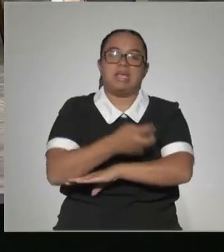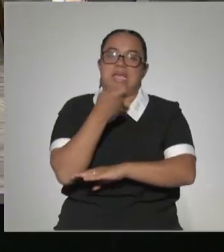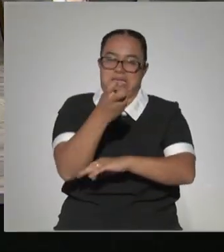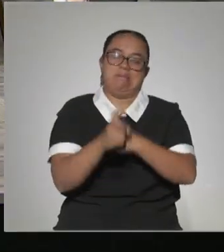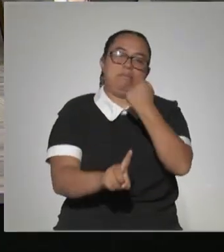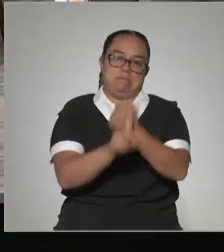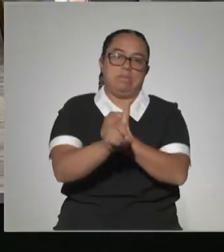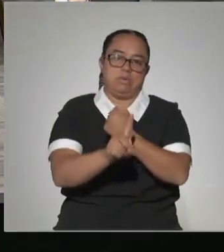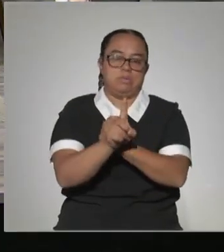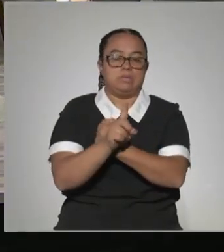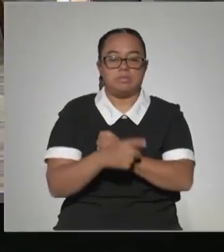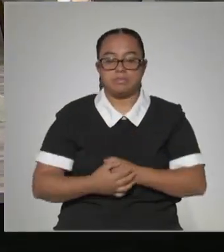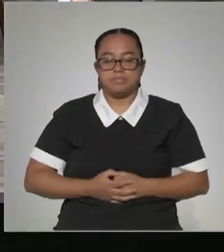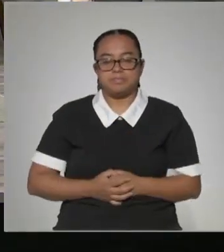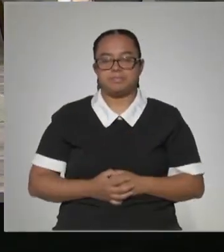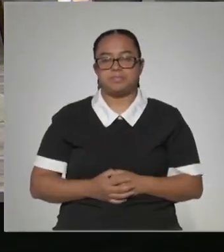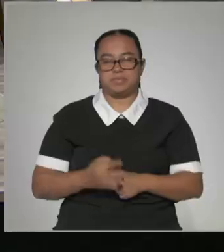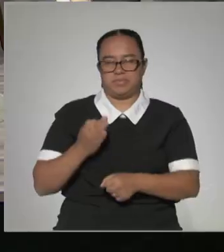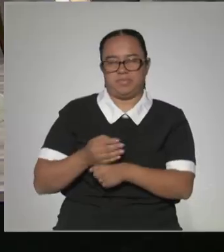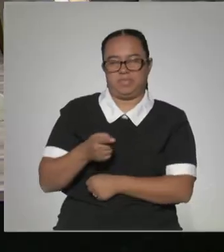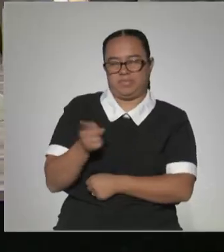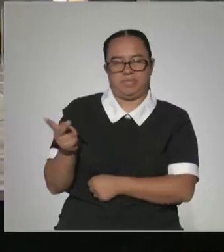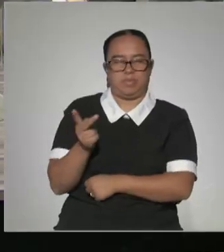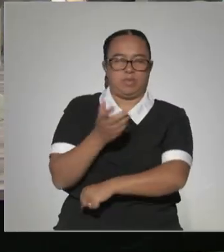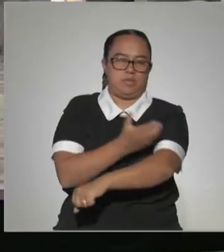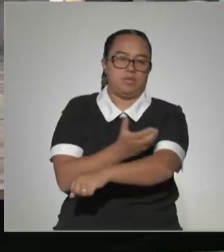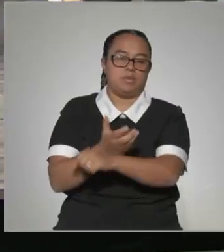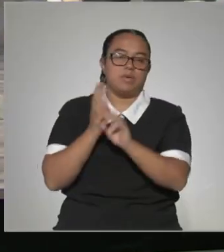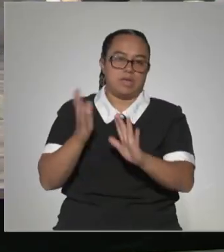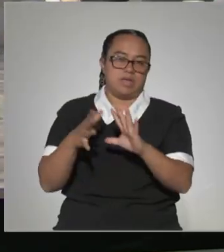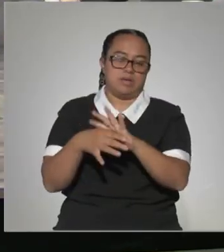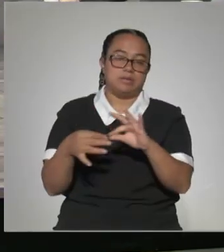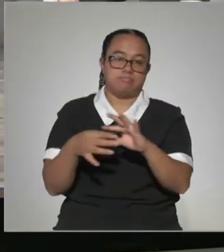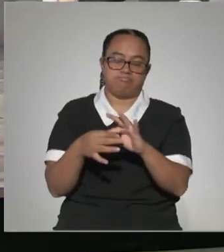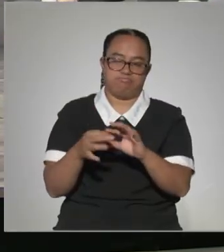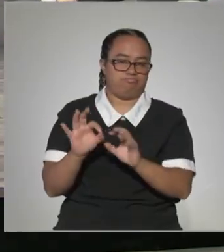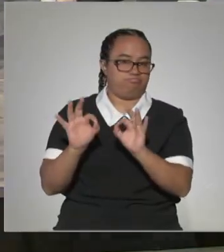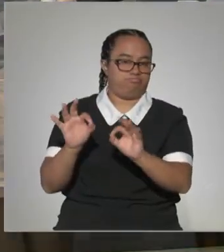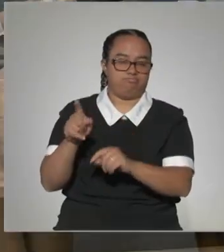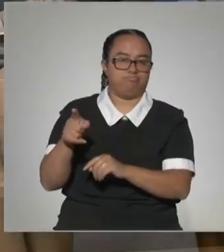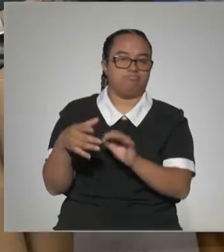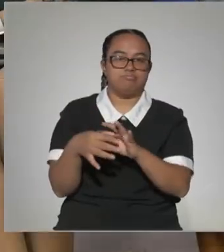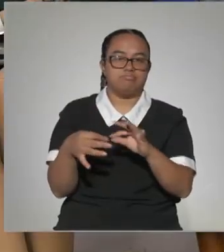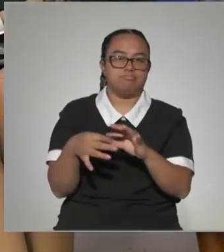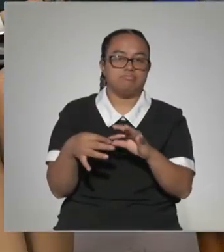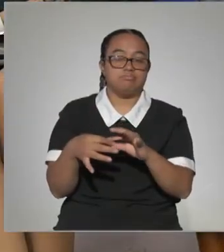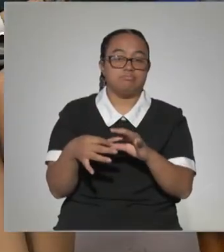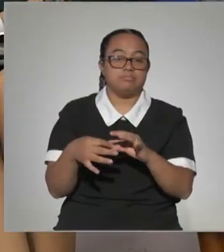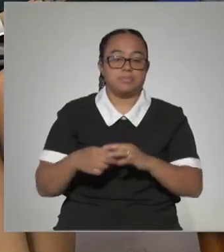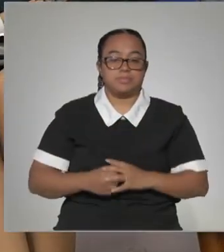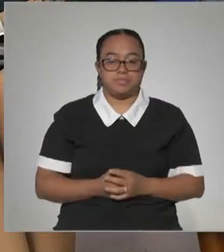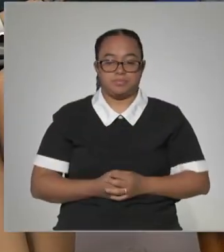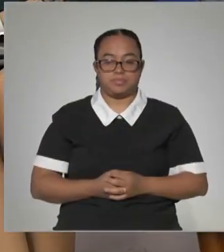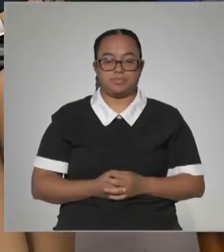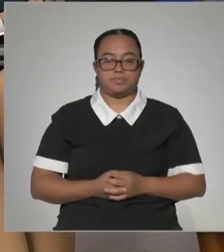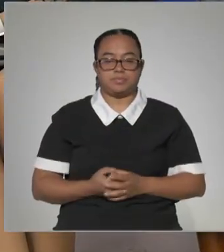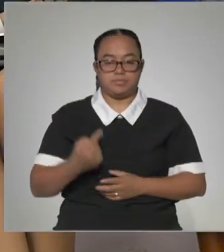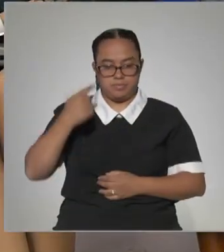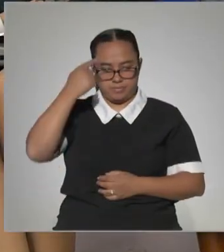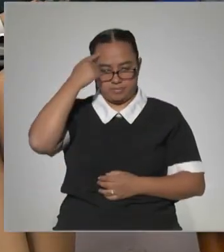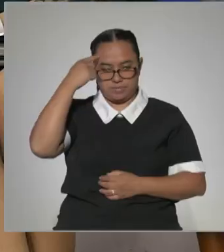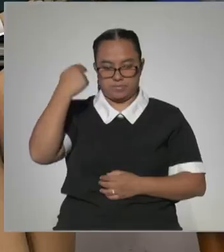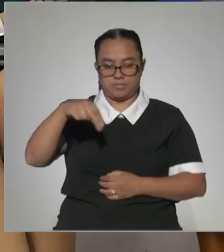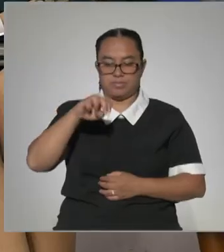Sí, justamente como lo mencionan mis colegas muy acertadamente, bueno, este eje se llama